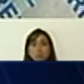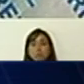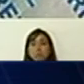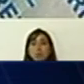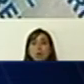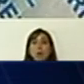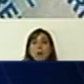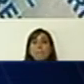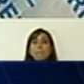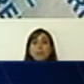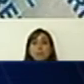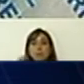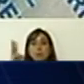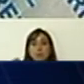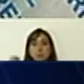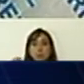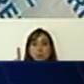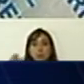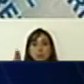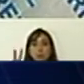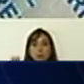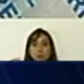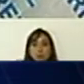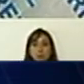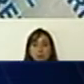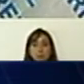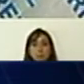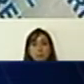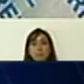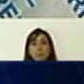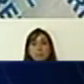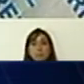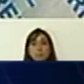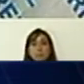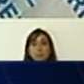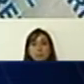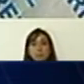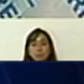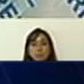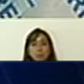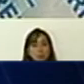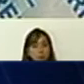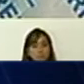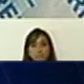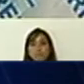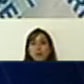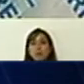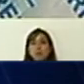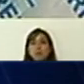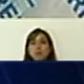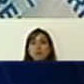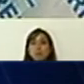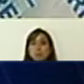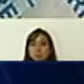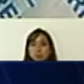filiales, las cuales son nulas, de nulidad absoluta. Del mismo modo, la Sala Constitucional del Tribunal Supremo de